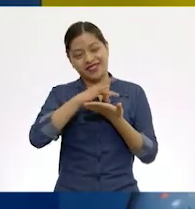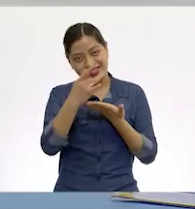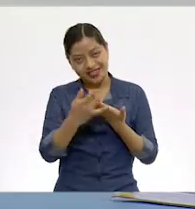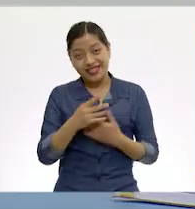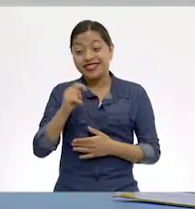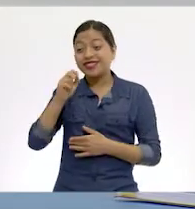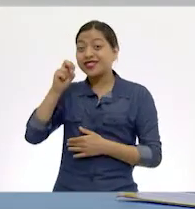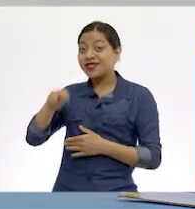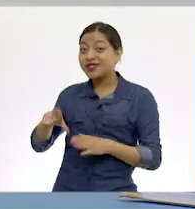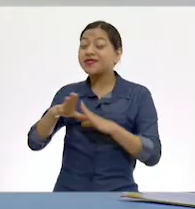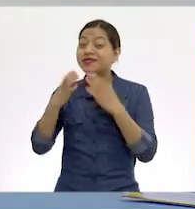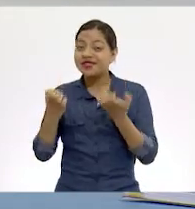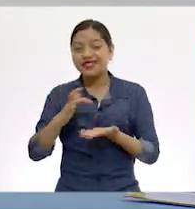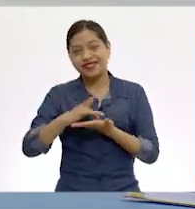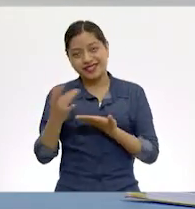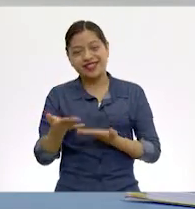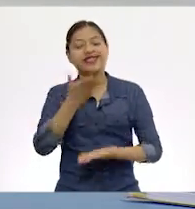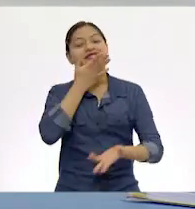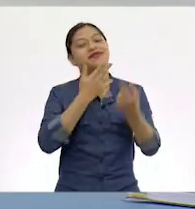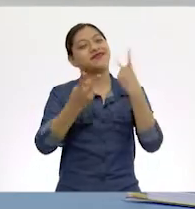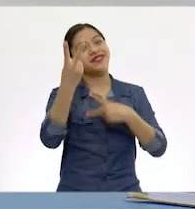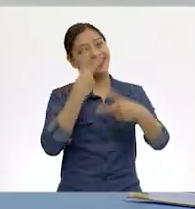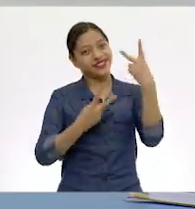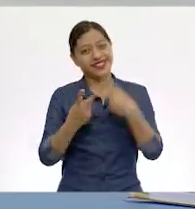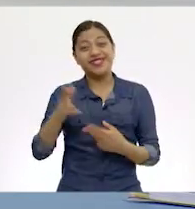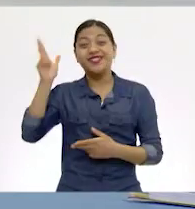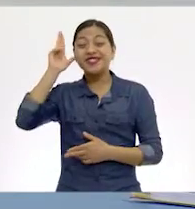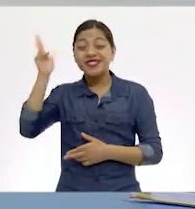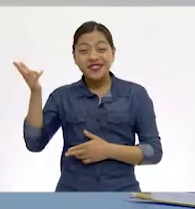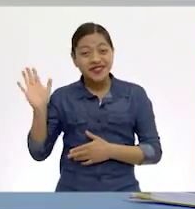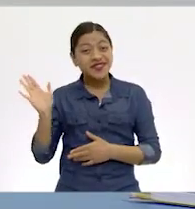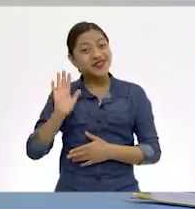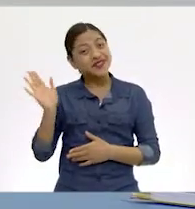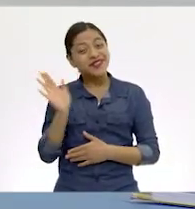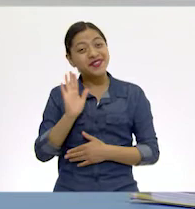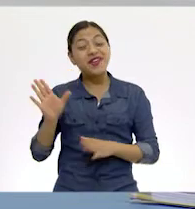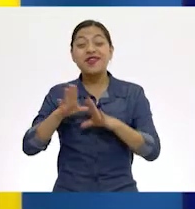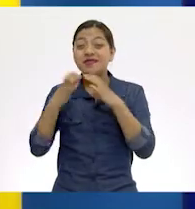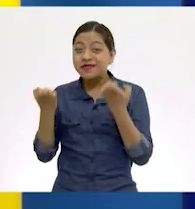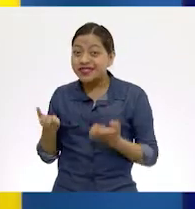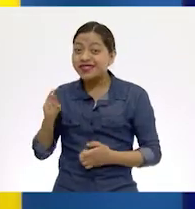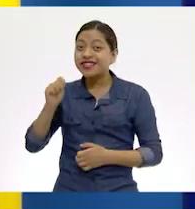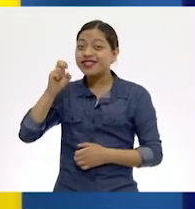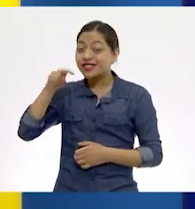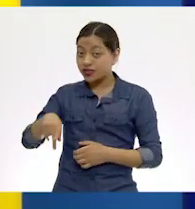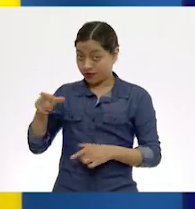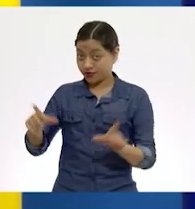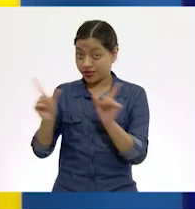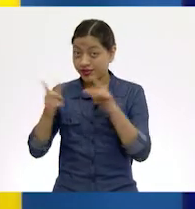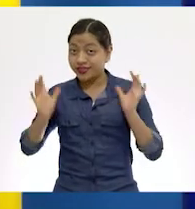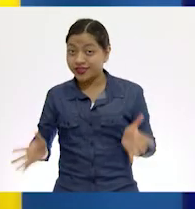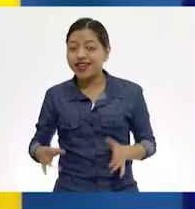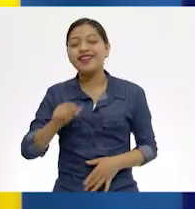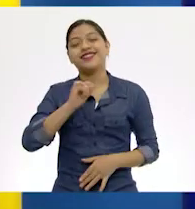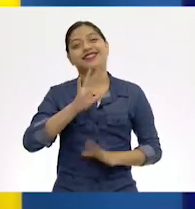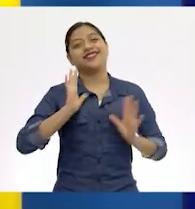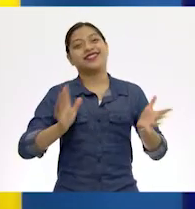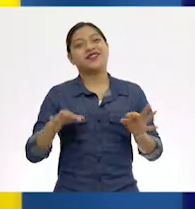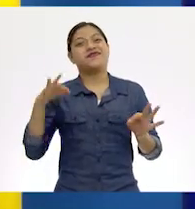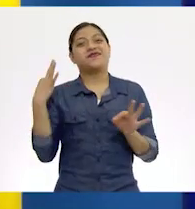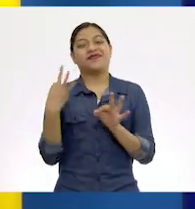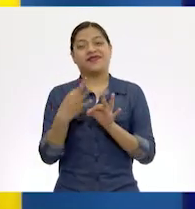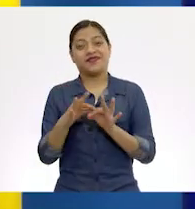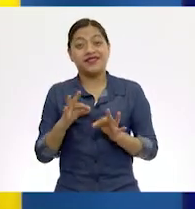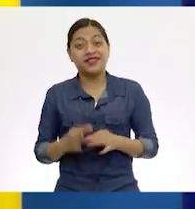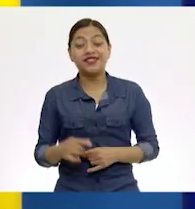Buenas tardes. Estudiantes en casa, bienvenidos. ¡Hola! ¿Cómo estás, Ton? ¿Listo? ¡Listo! ¡Perfecto! Vamos a tener el